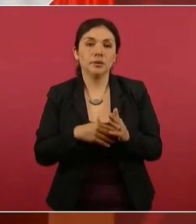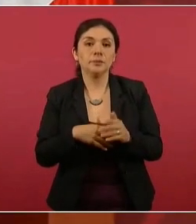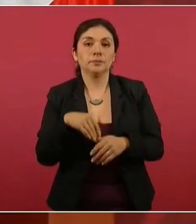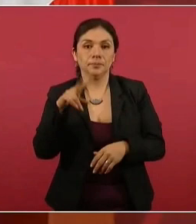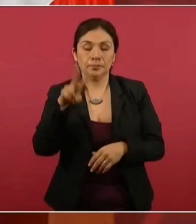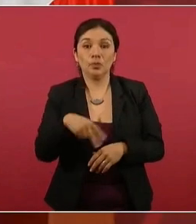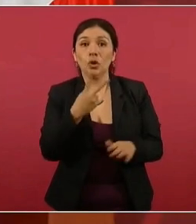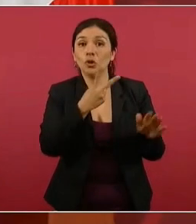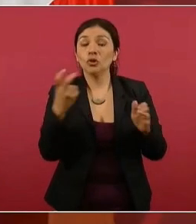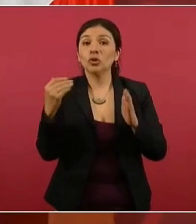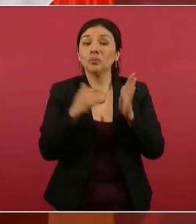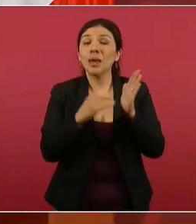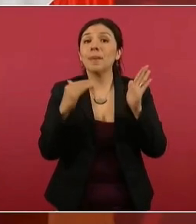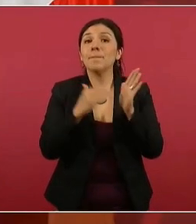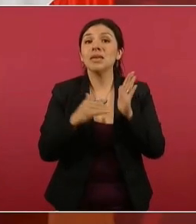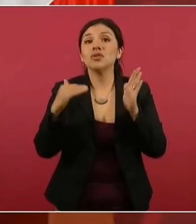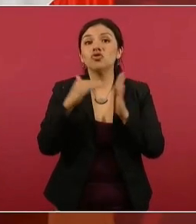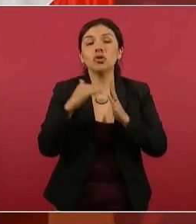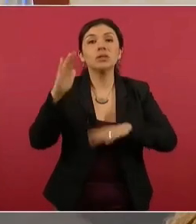200 mil millones más.